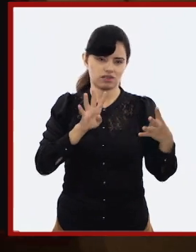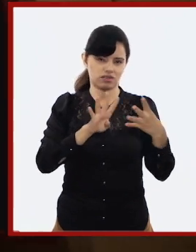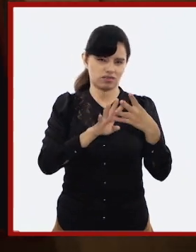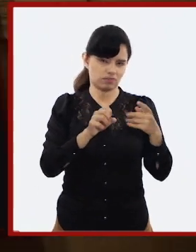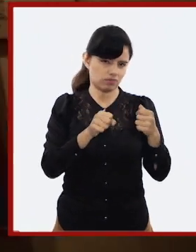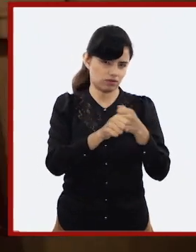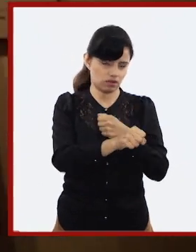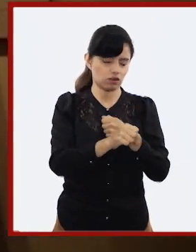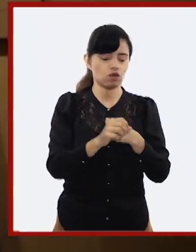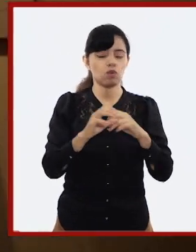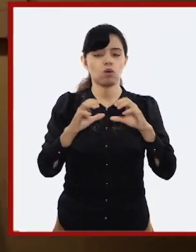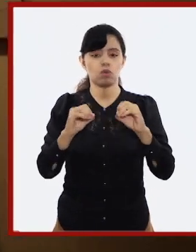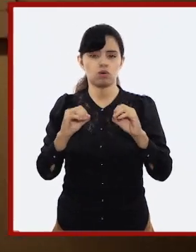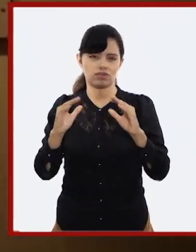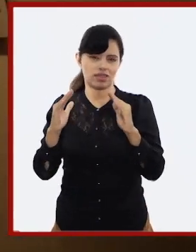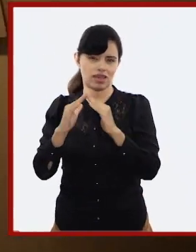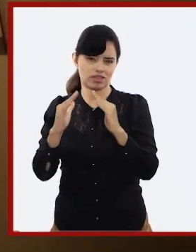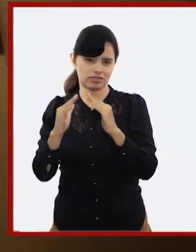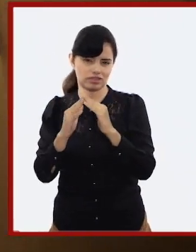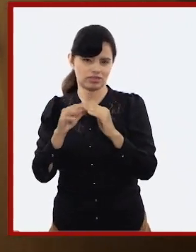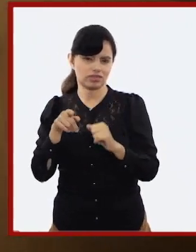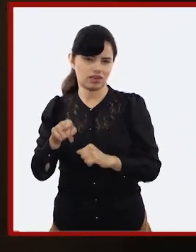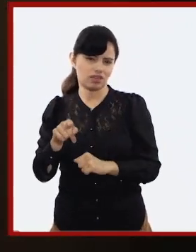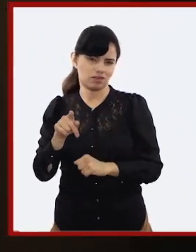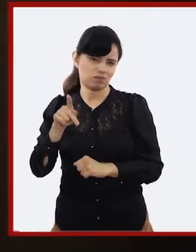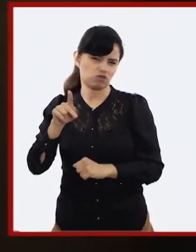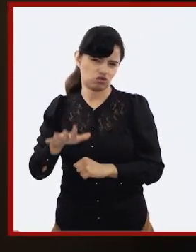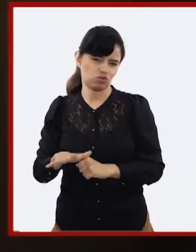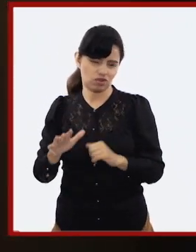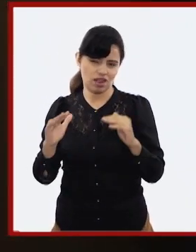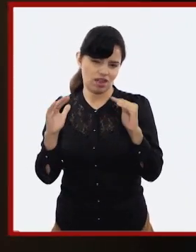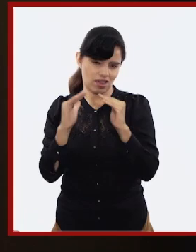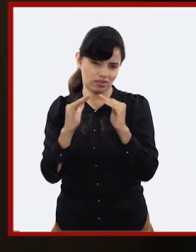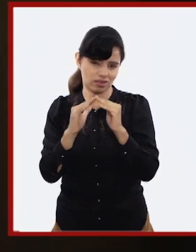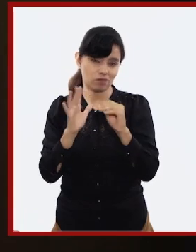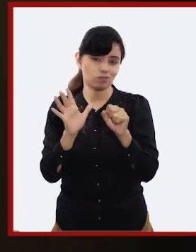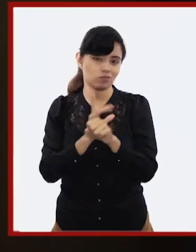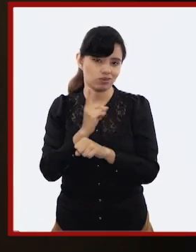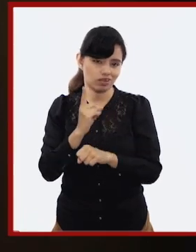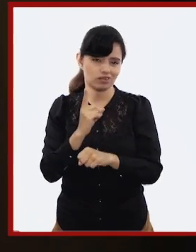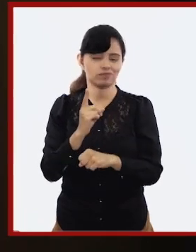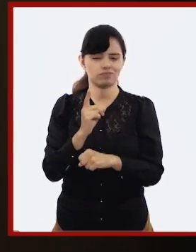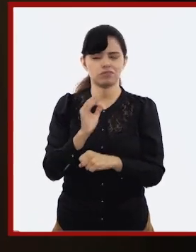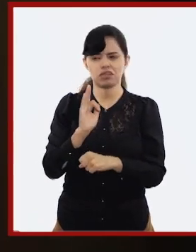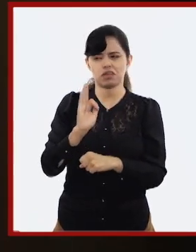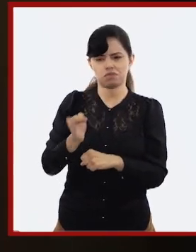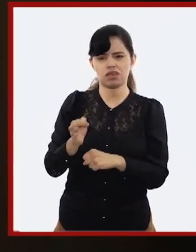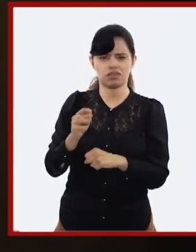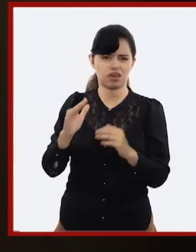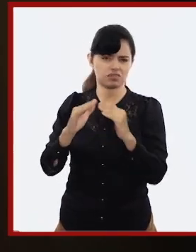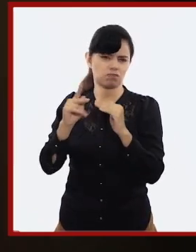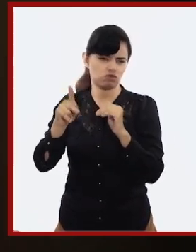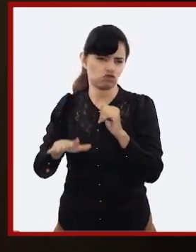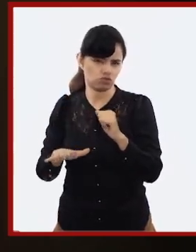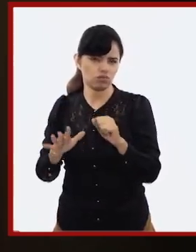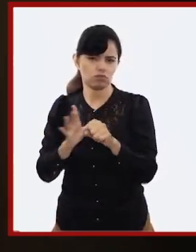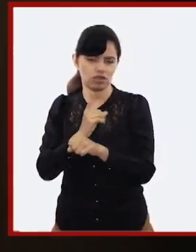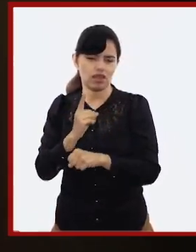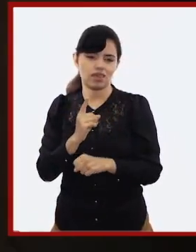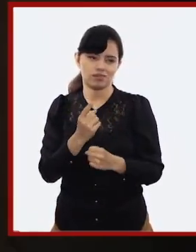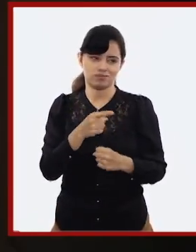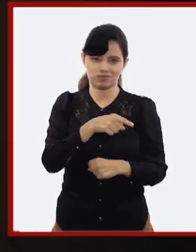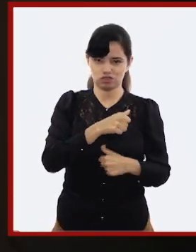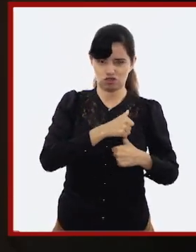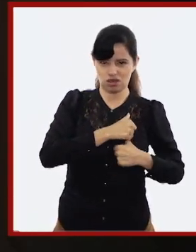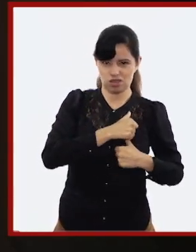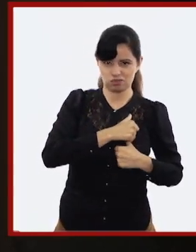reformatorios, o en las casas de mancebía, que eran los burdeles, porque finalmente se aceptaron los burdeles porque les